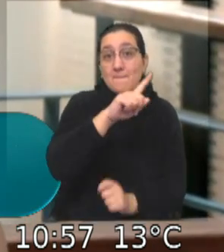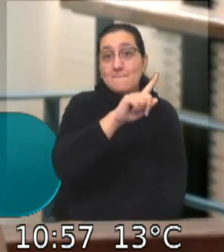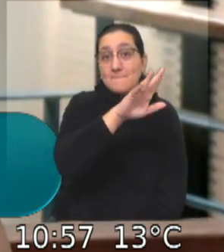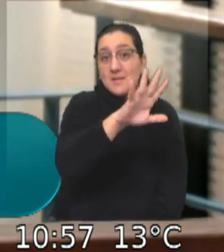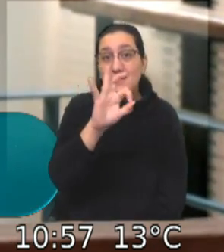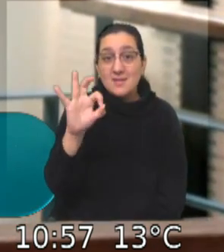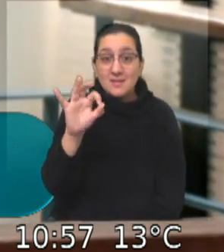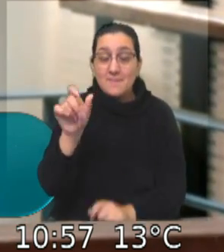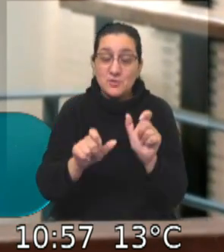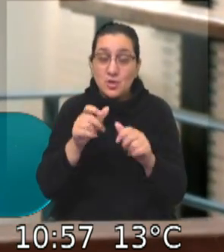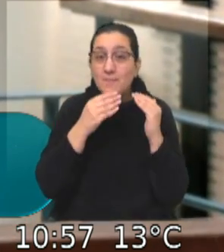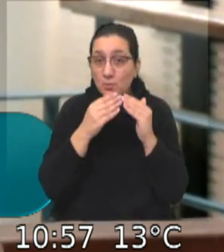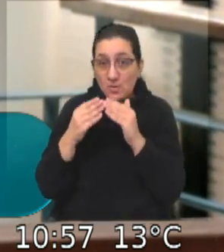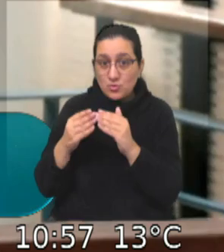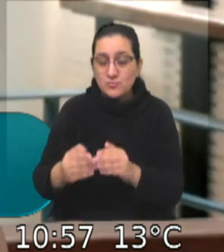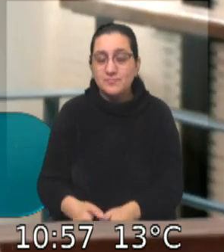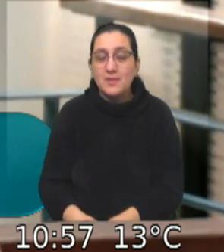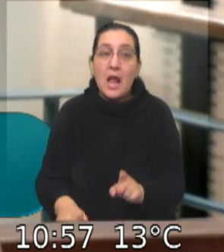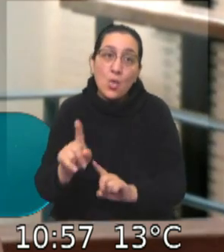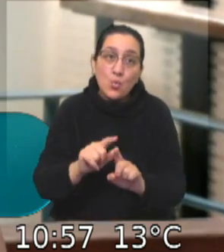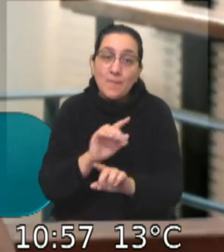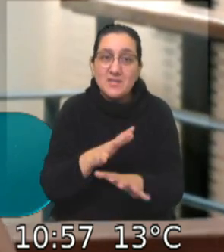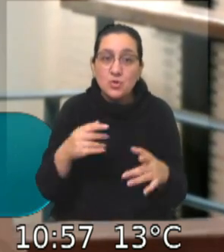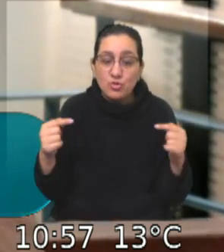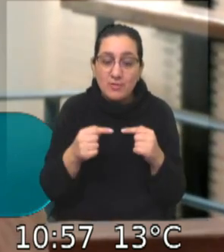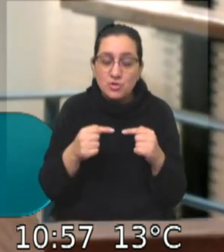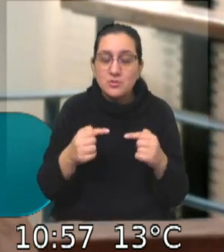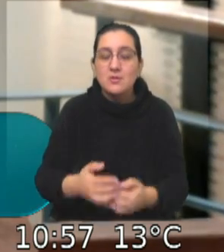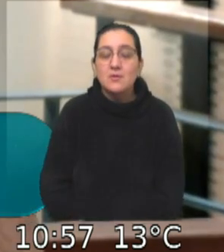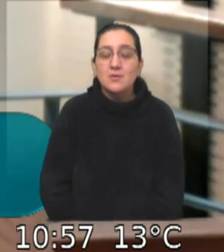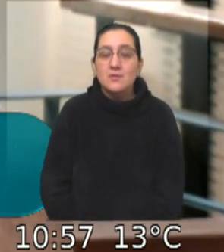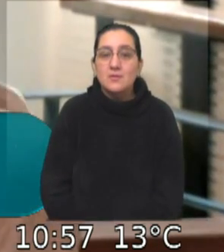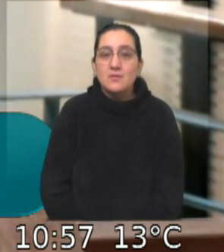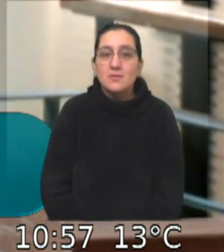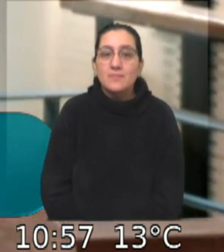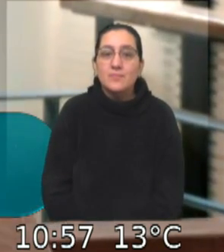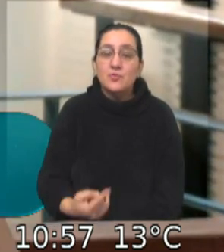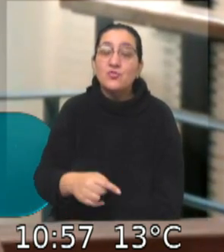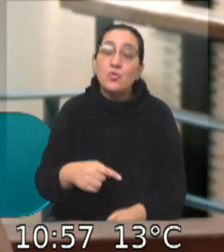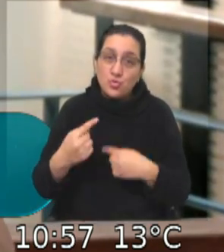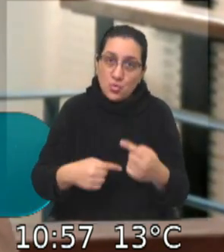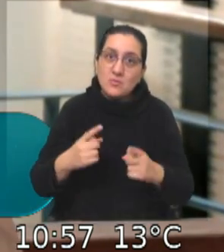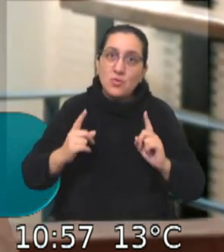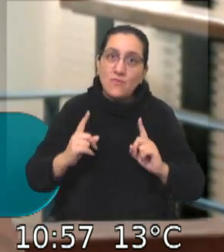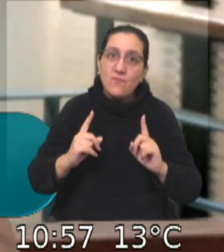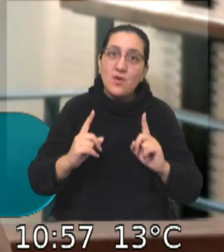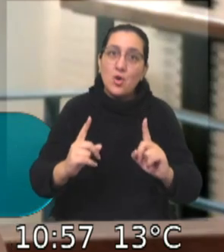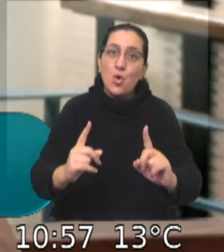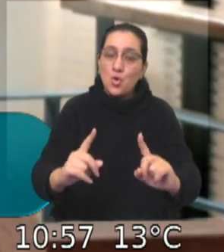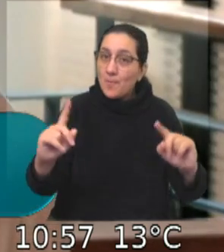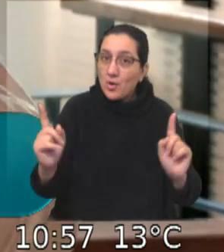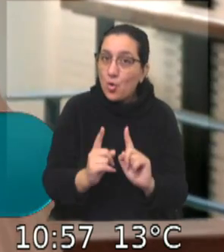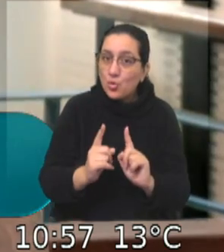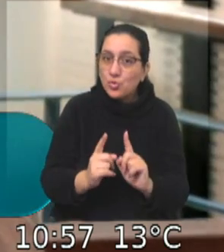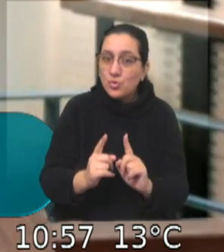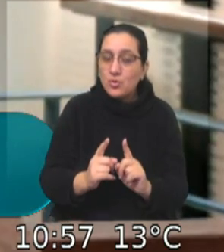entre comillas. Entonces, de alguna manera, seguimos la corriente de los velorios más cortos, seguimos la corriente que los